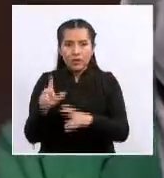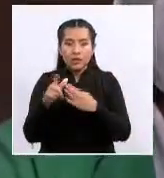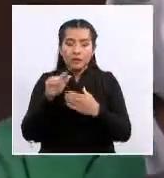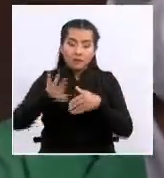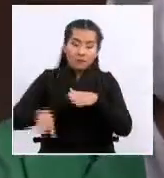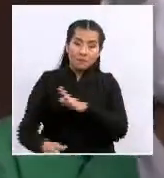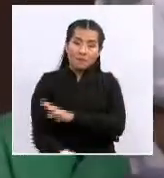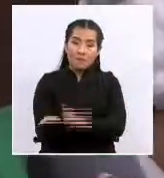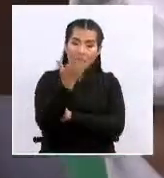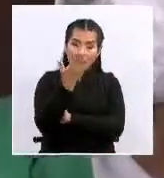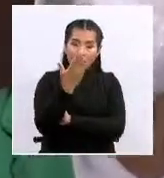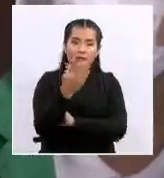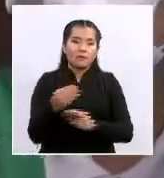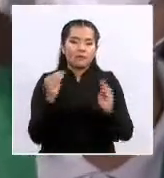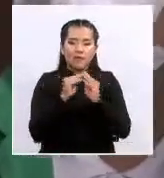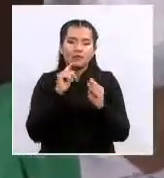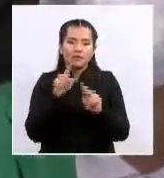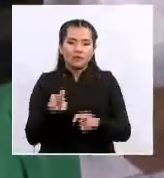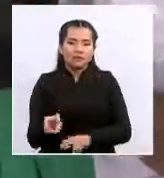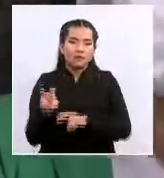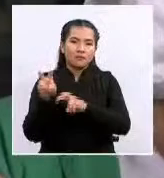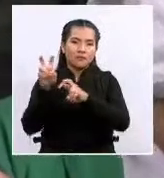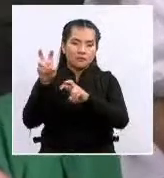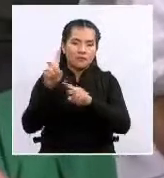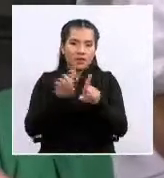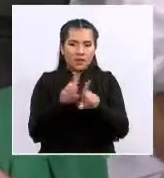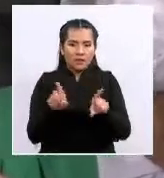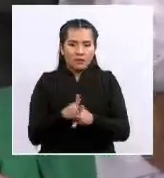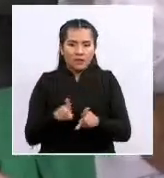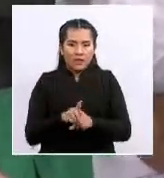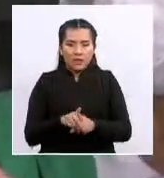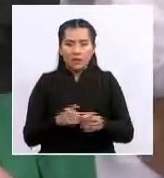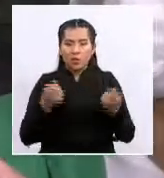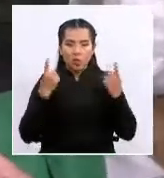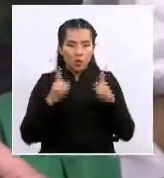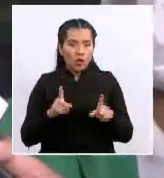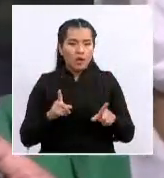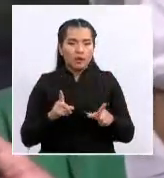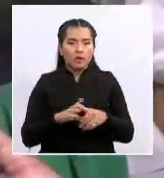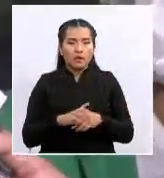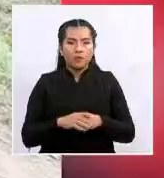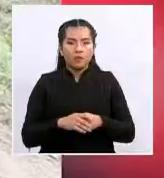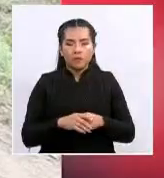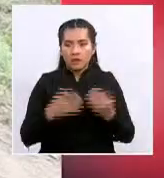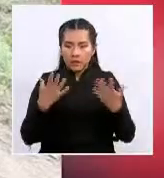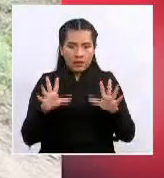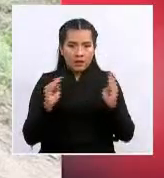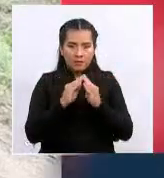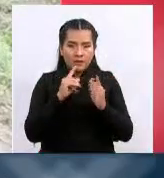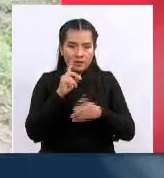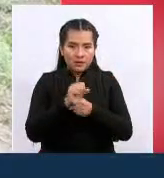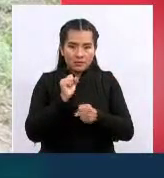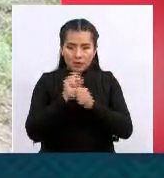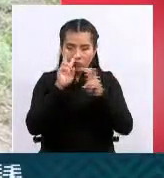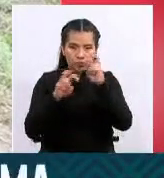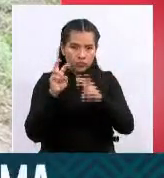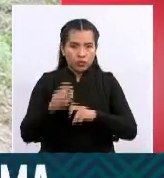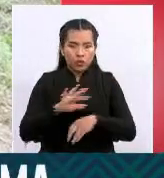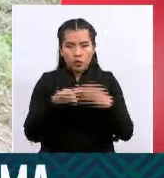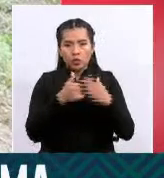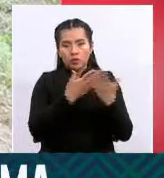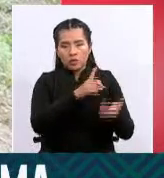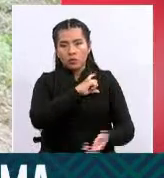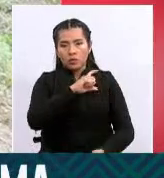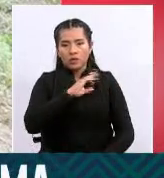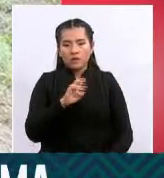mañana se habían trasladado, pues una vez que ya está realizando la investigación la Fuerza